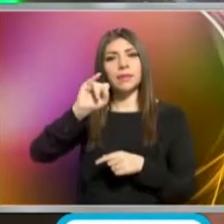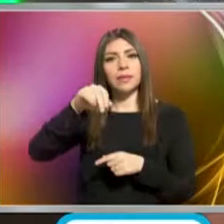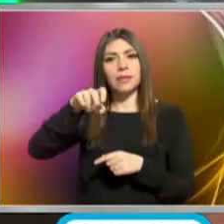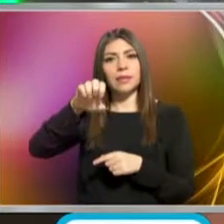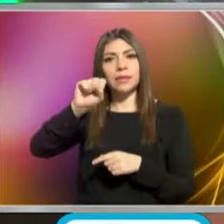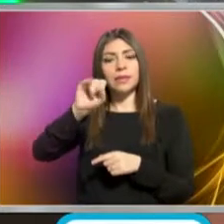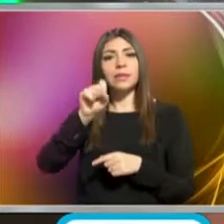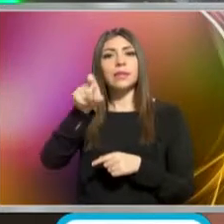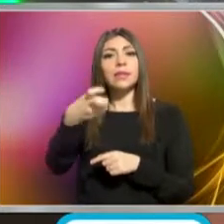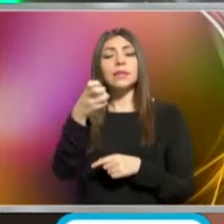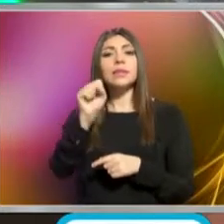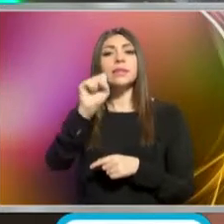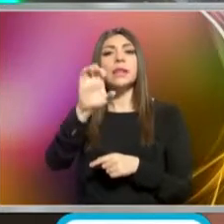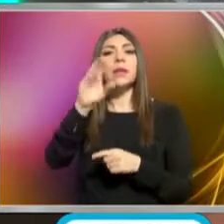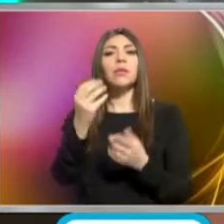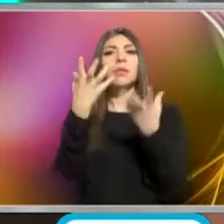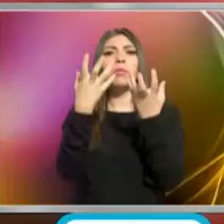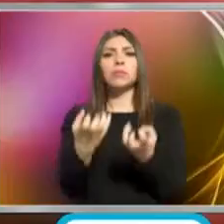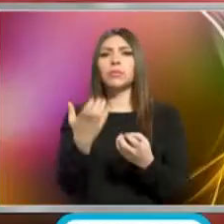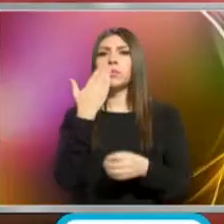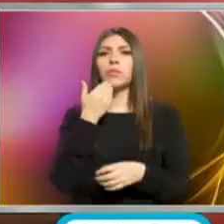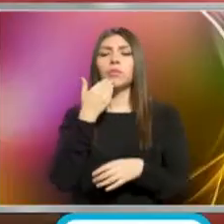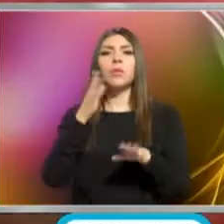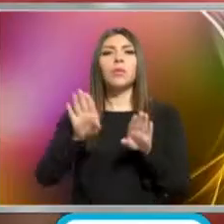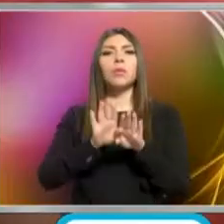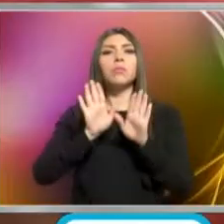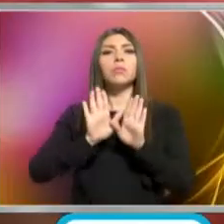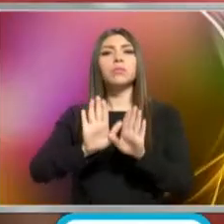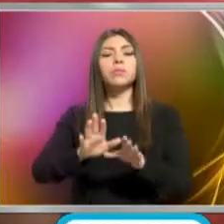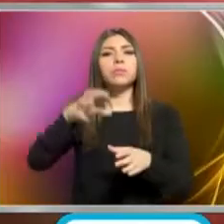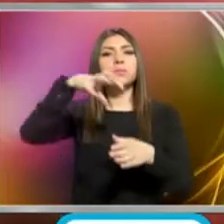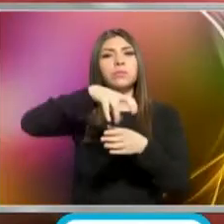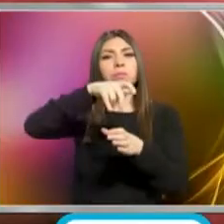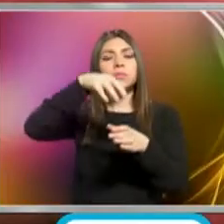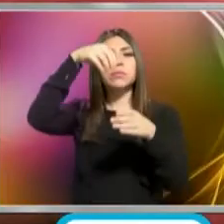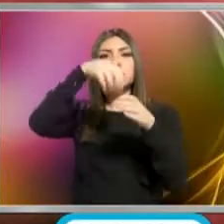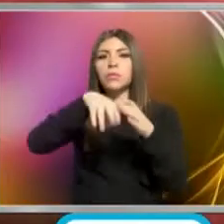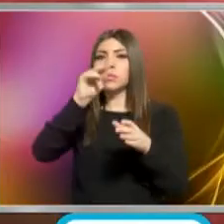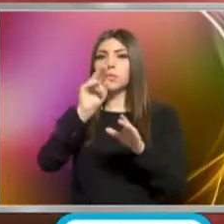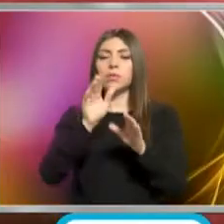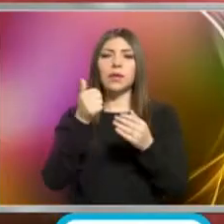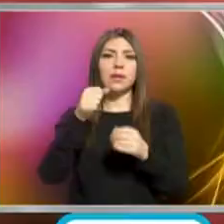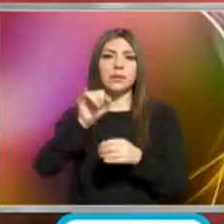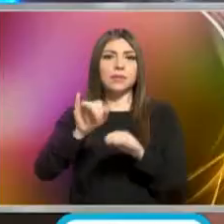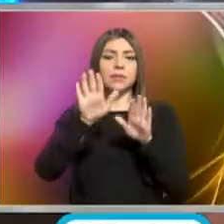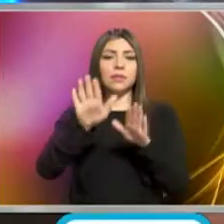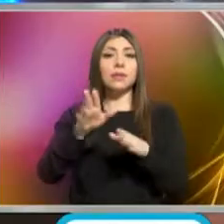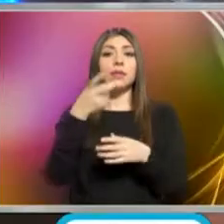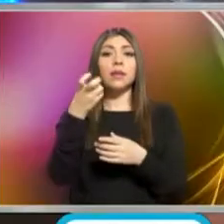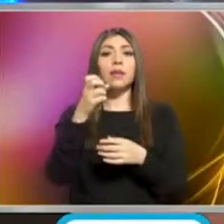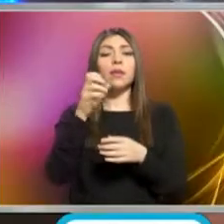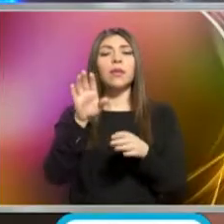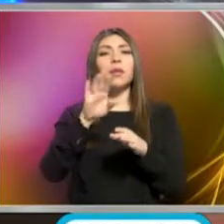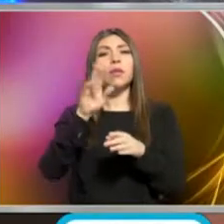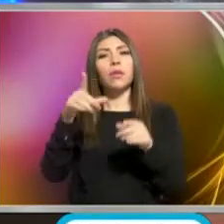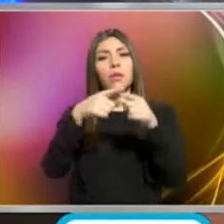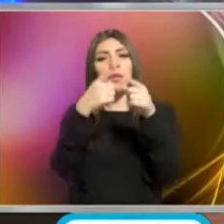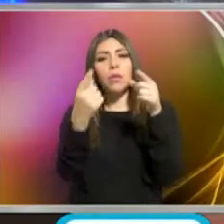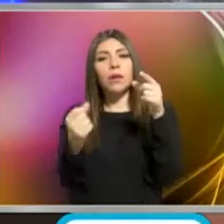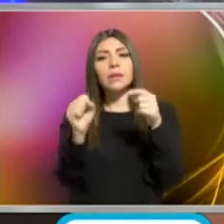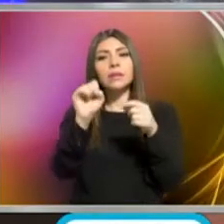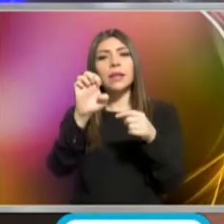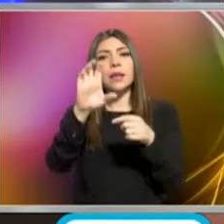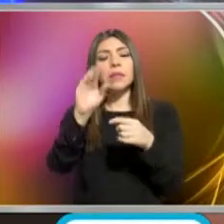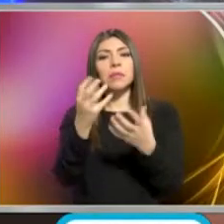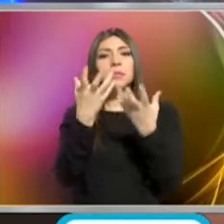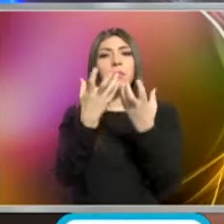están secadas, no tienen fermentación ni nada. Eso hace que tengan un proceso muy ligero de oxidación. Entonces,